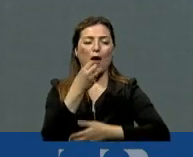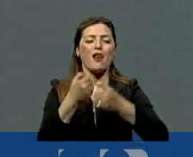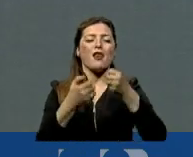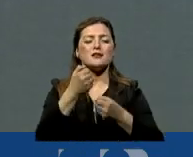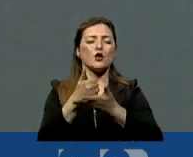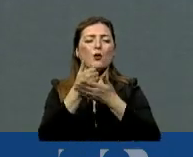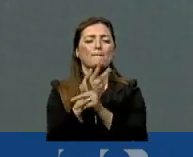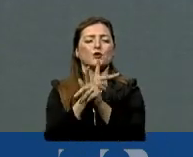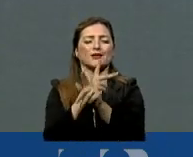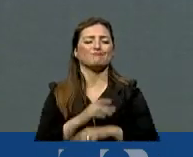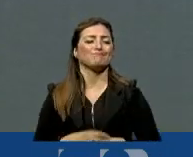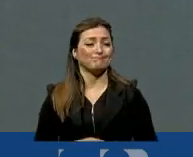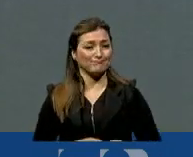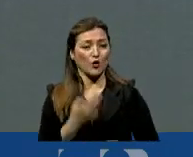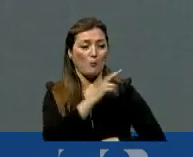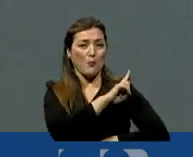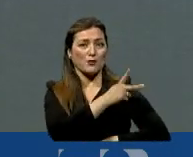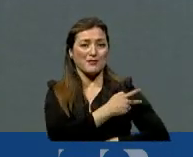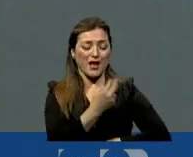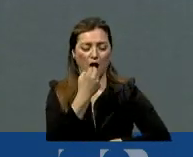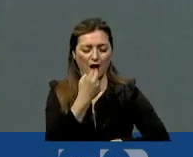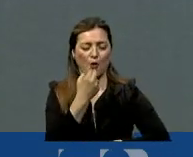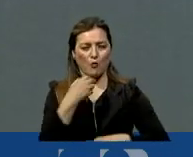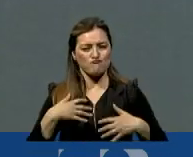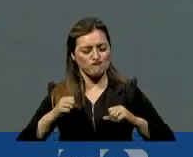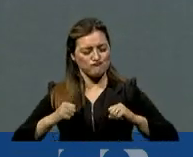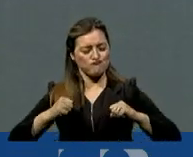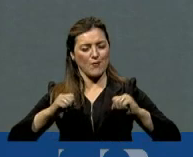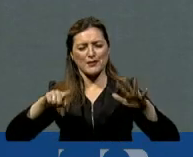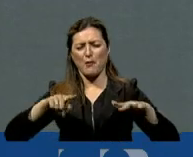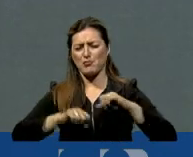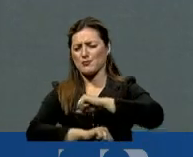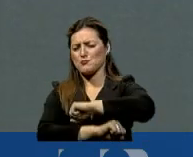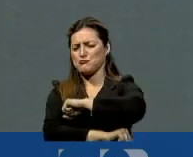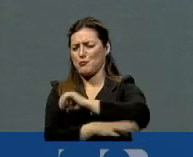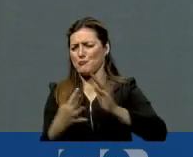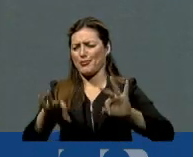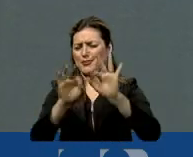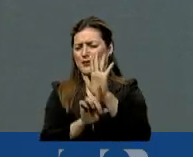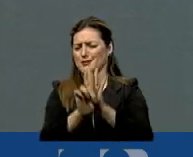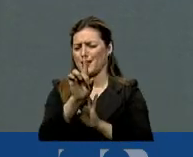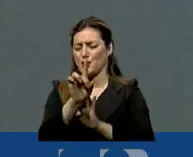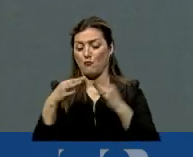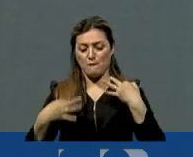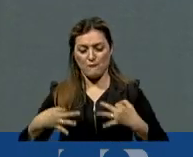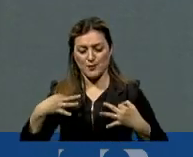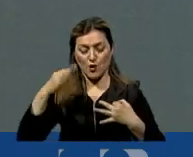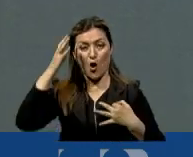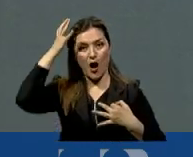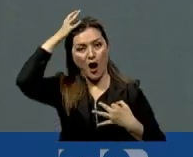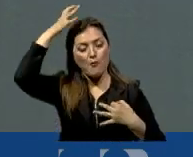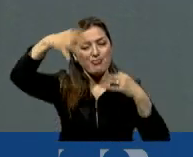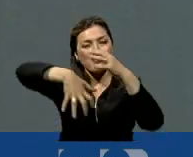nutrientes hidratación y minerales que los primeros seis meses de vida son fundamentales para el desarrollo tanto físico neuronal